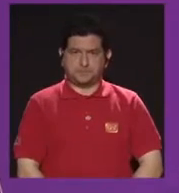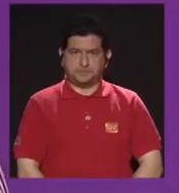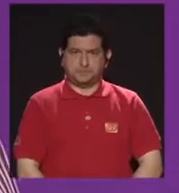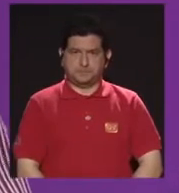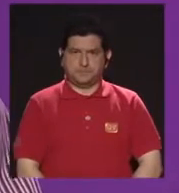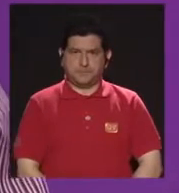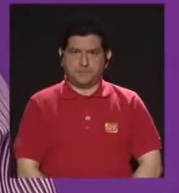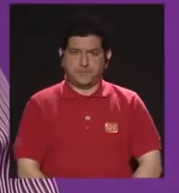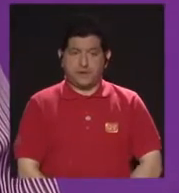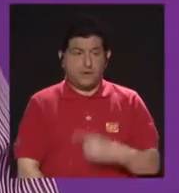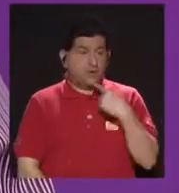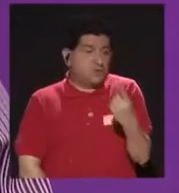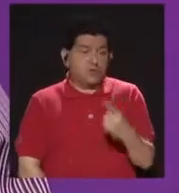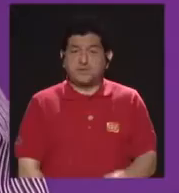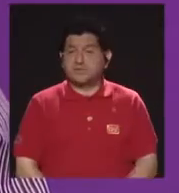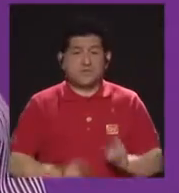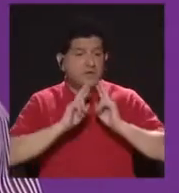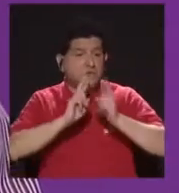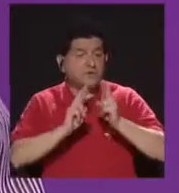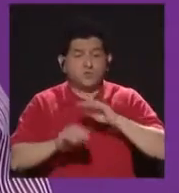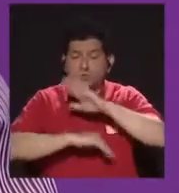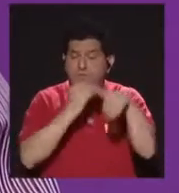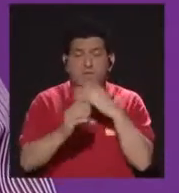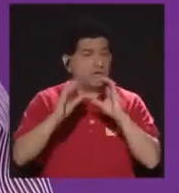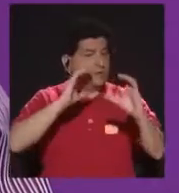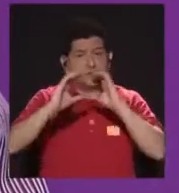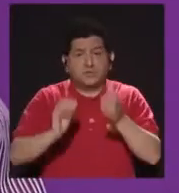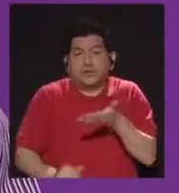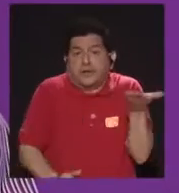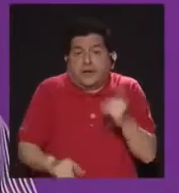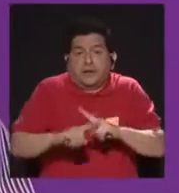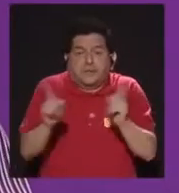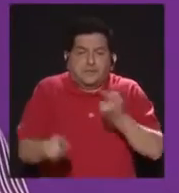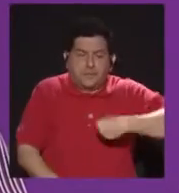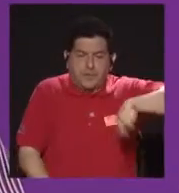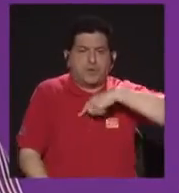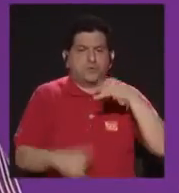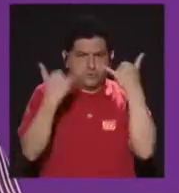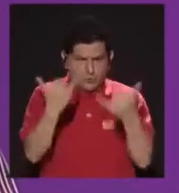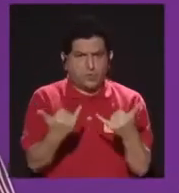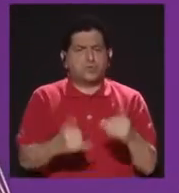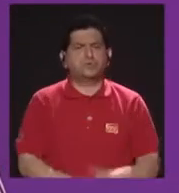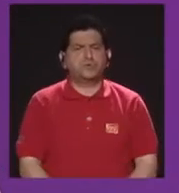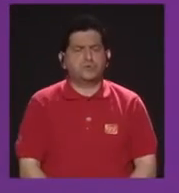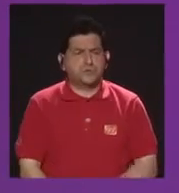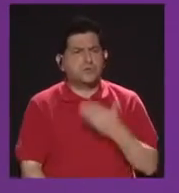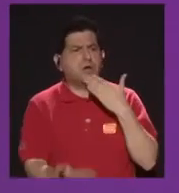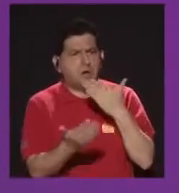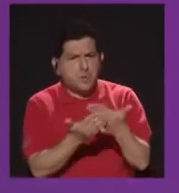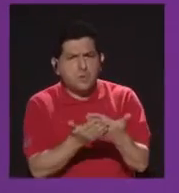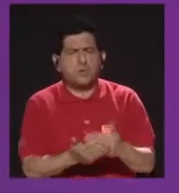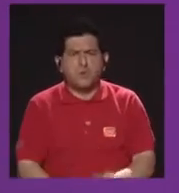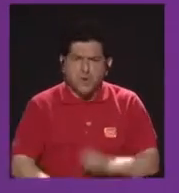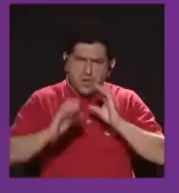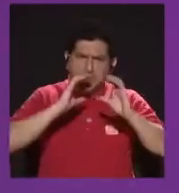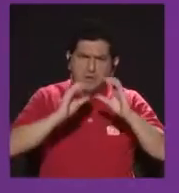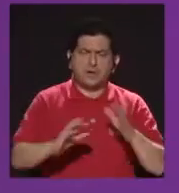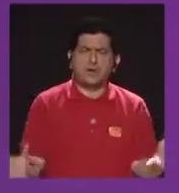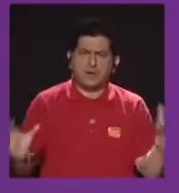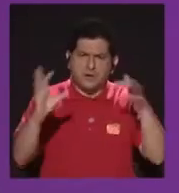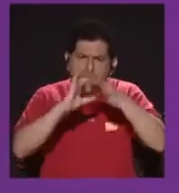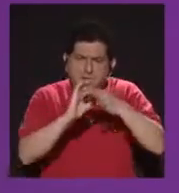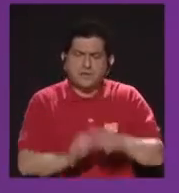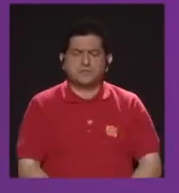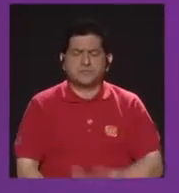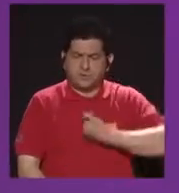no podemos decir lo que vaya a salir de todas las conversaciones pero hemos obtenido palabras muy buenas en relación a